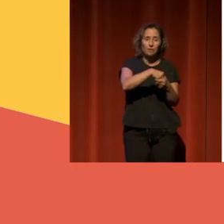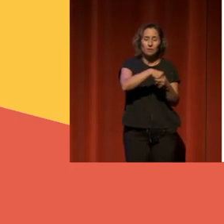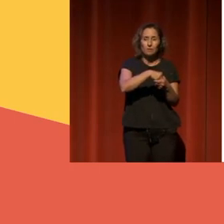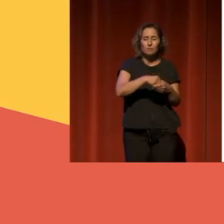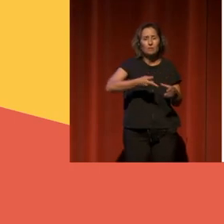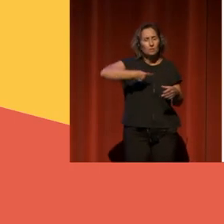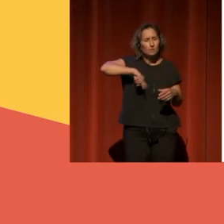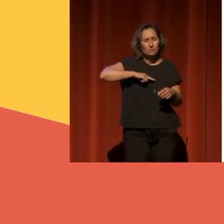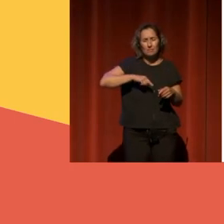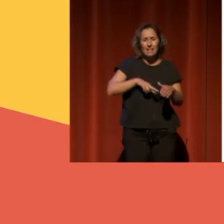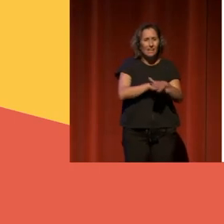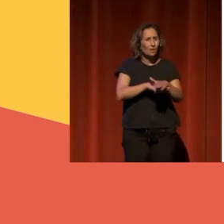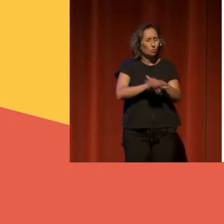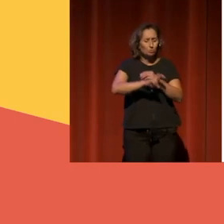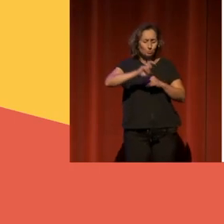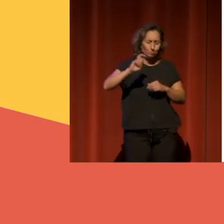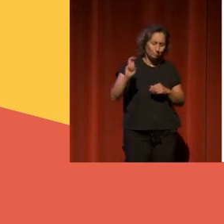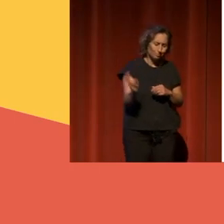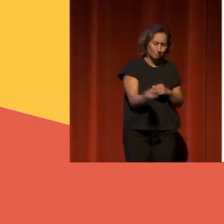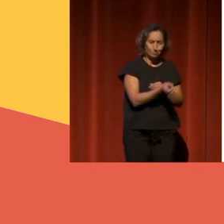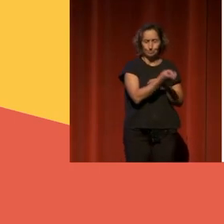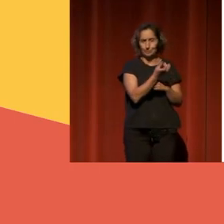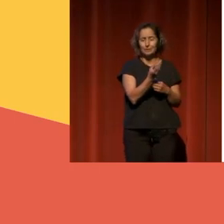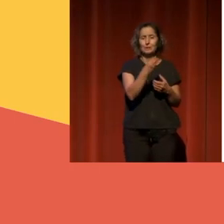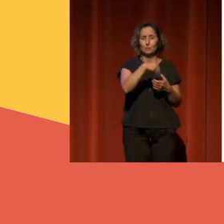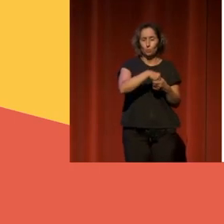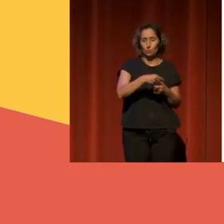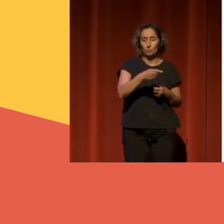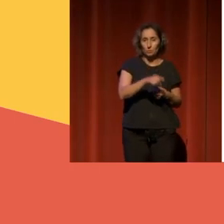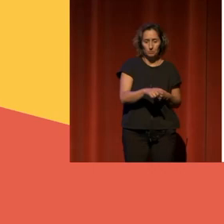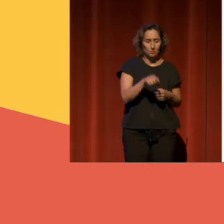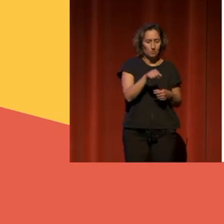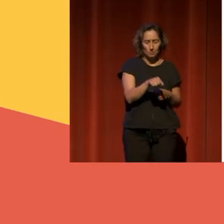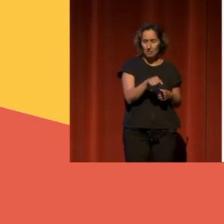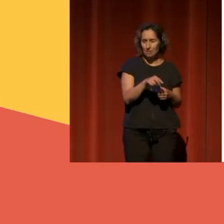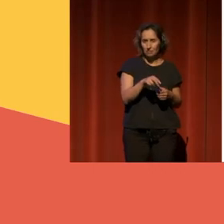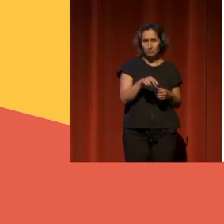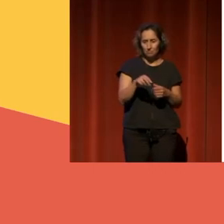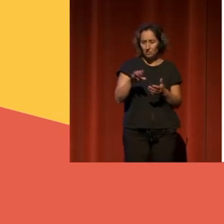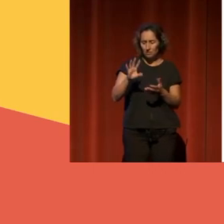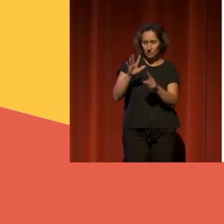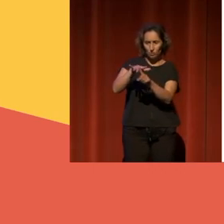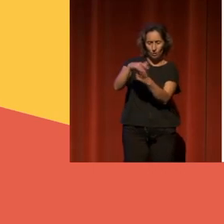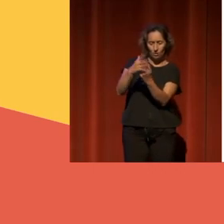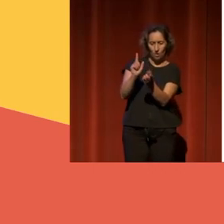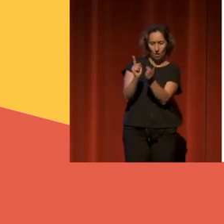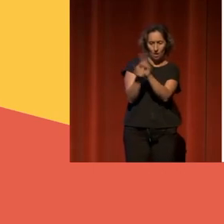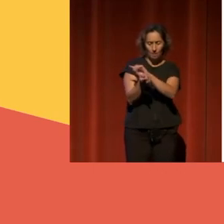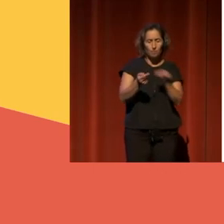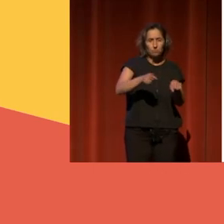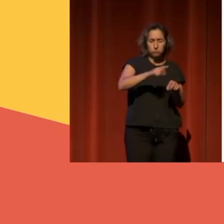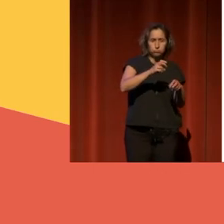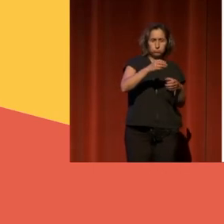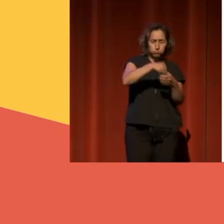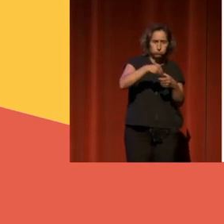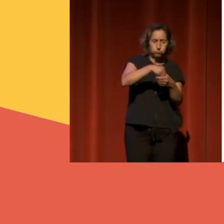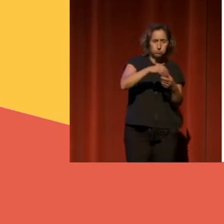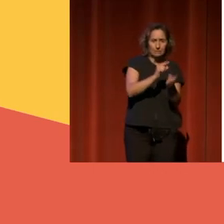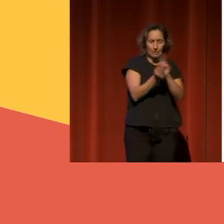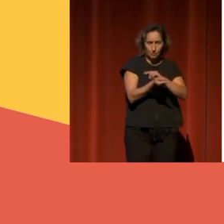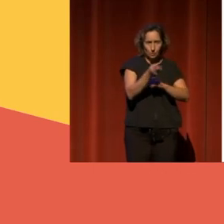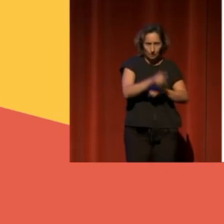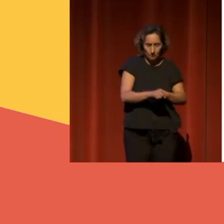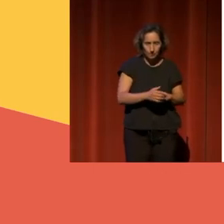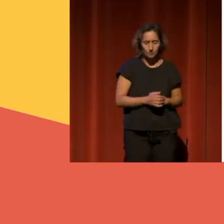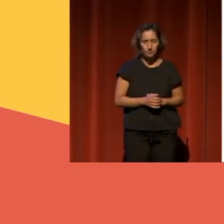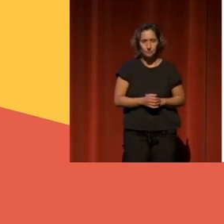incluimos recursos muy variados en un panorama en continua transformación. Esto nos obliga a revisar continuamente los criterios